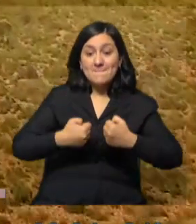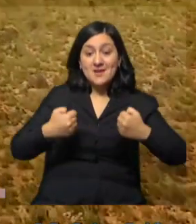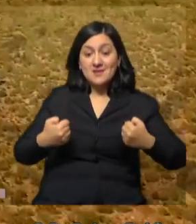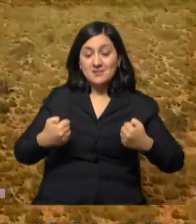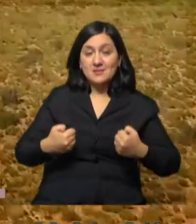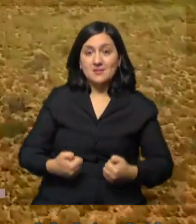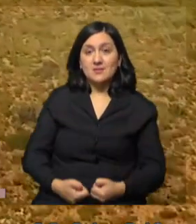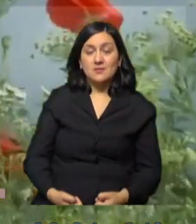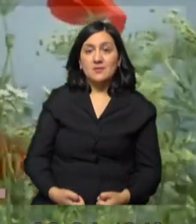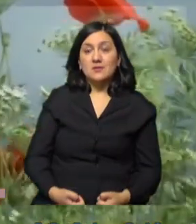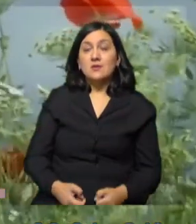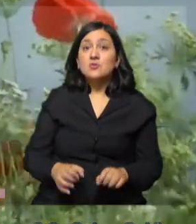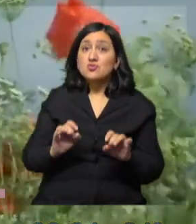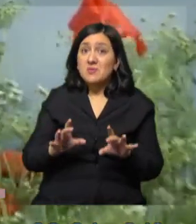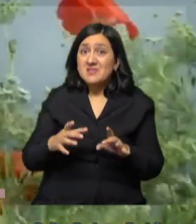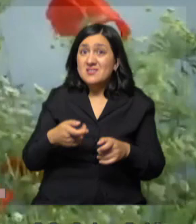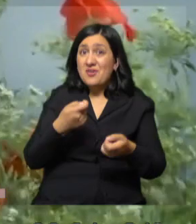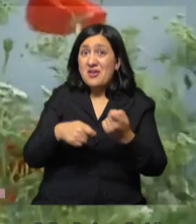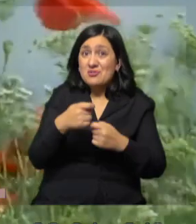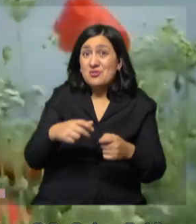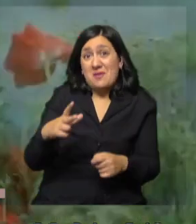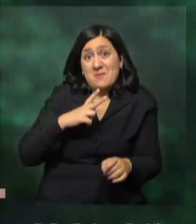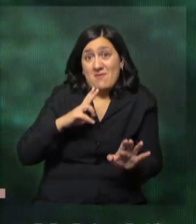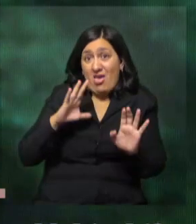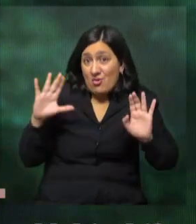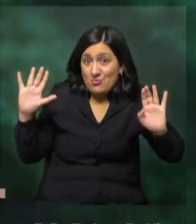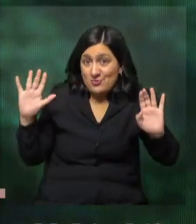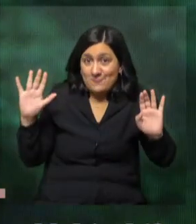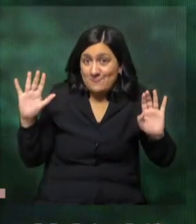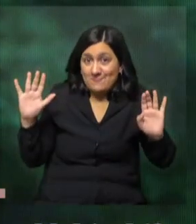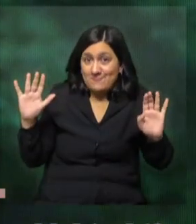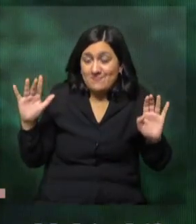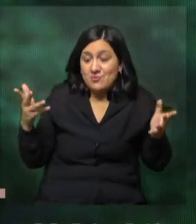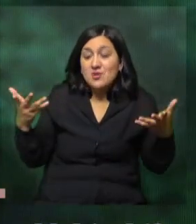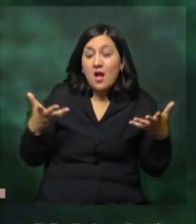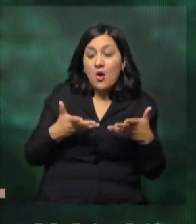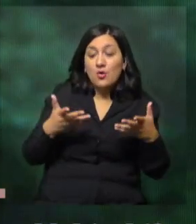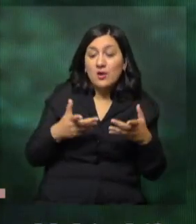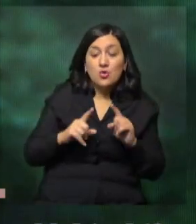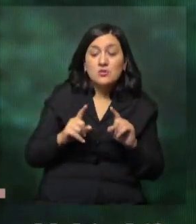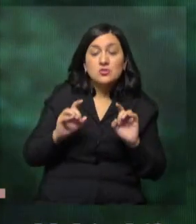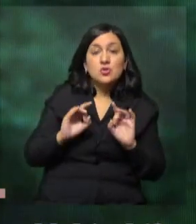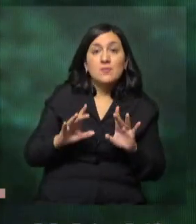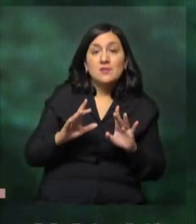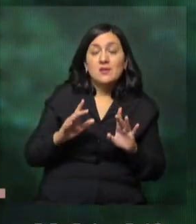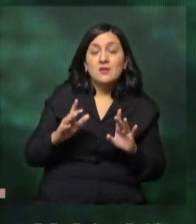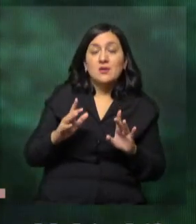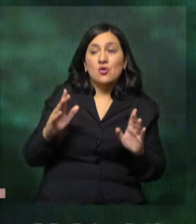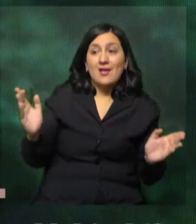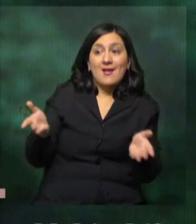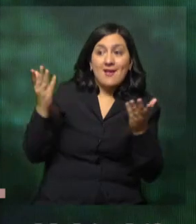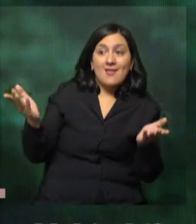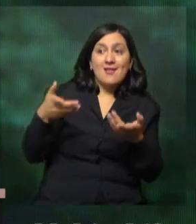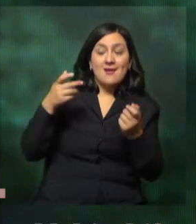El negocio entre privados estamos hablando, entre grandes capitalistas privados, en donde ahora no solo que los grandes generadores